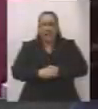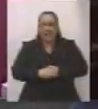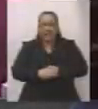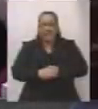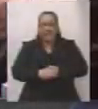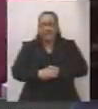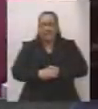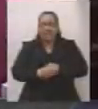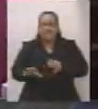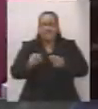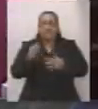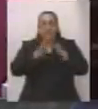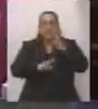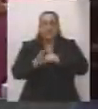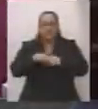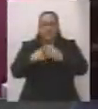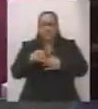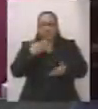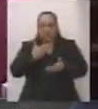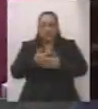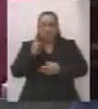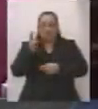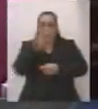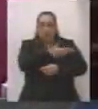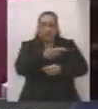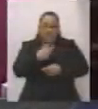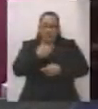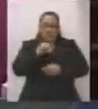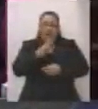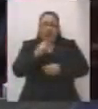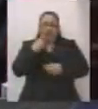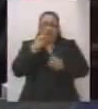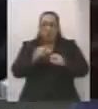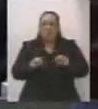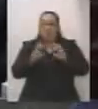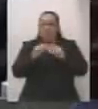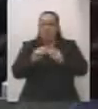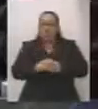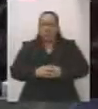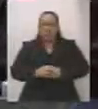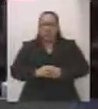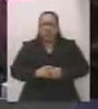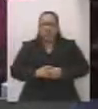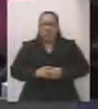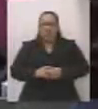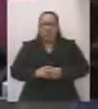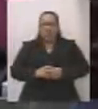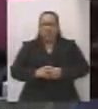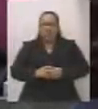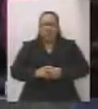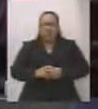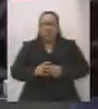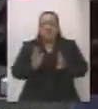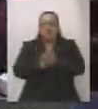nos causa tanta preocupación a todos. Muchas gracias a los profesores Anderson y Beltrán por sus muy interesantes comentarios a mi ponencia. Muchas gracias.